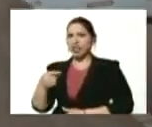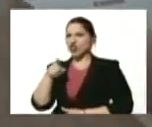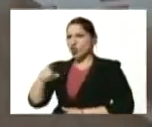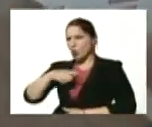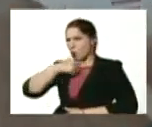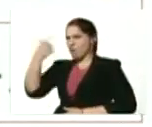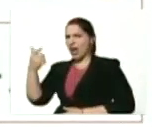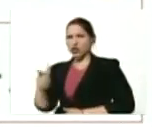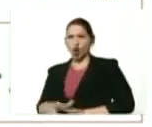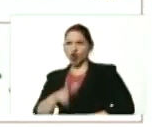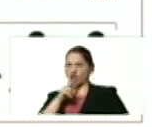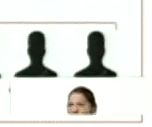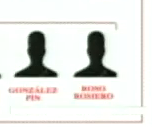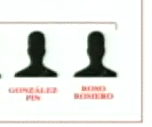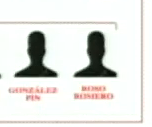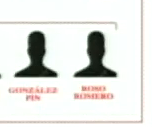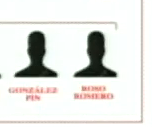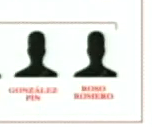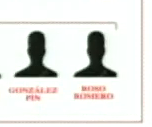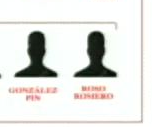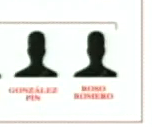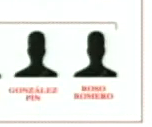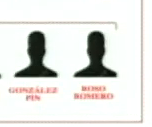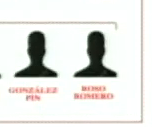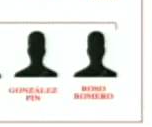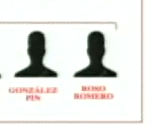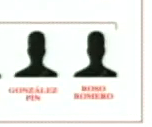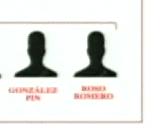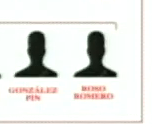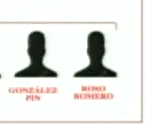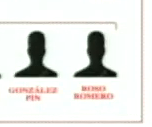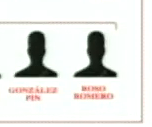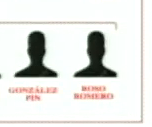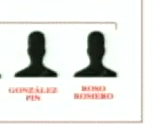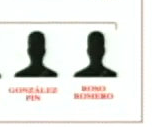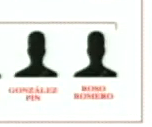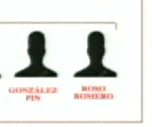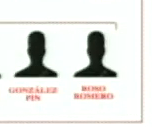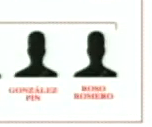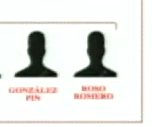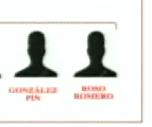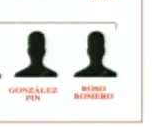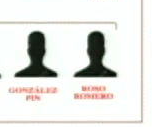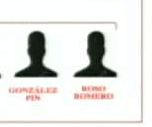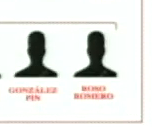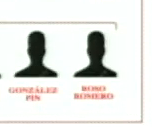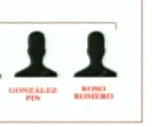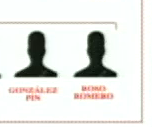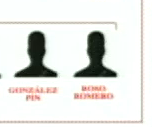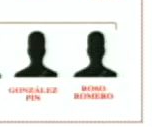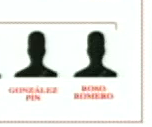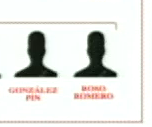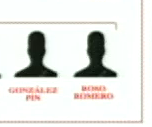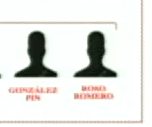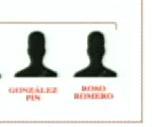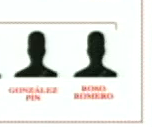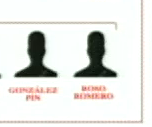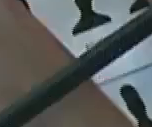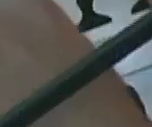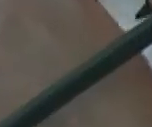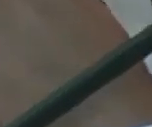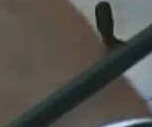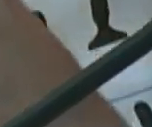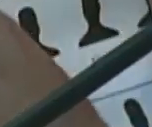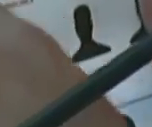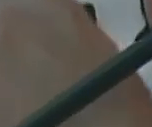Iván Duque. You are a coward, supongo que le dijo. Iván Duque estaba en completa coordinación con